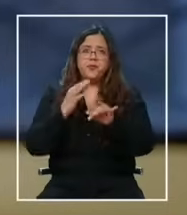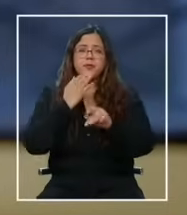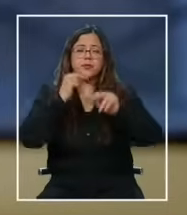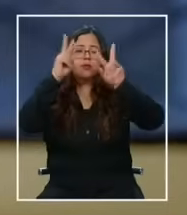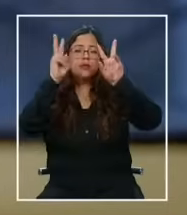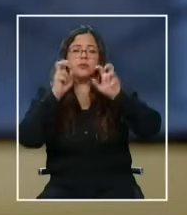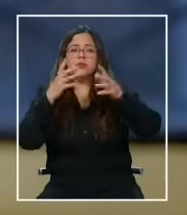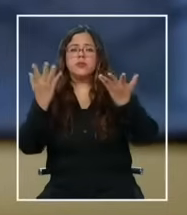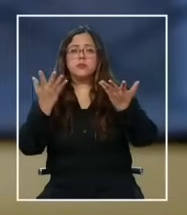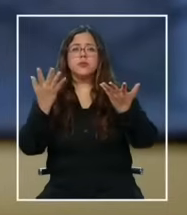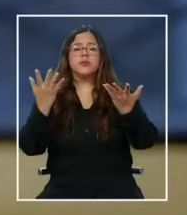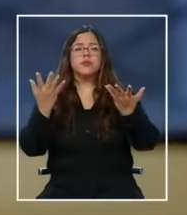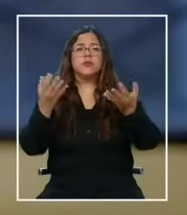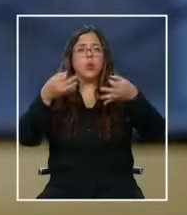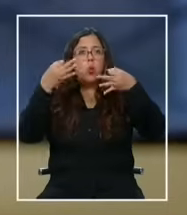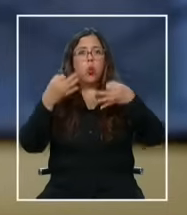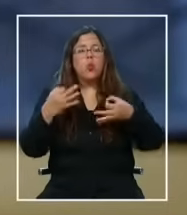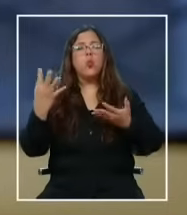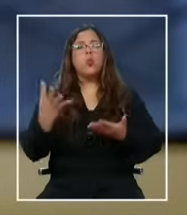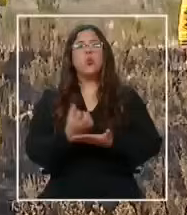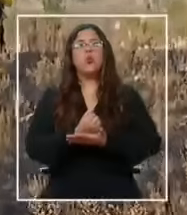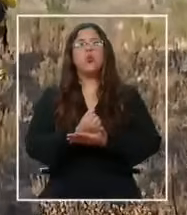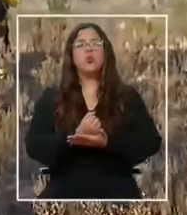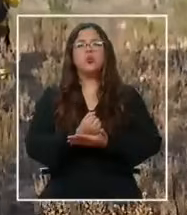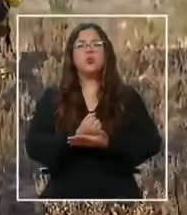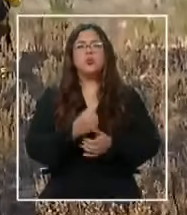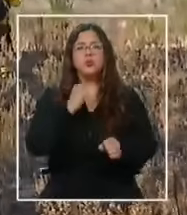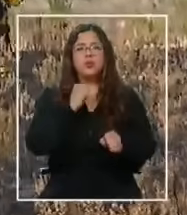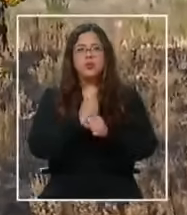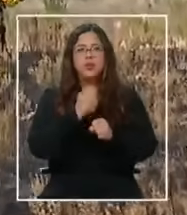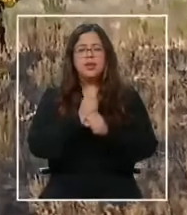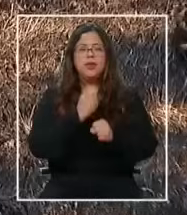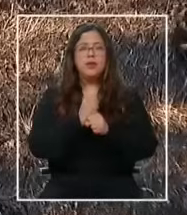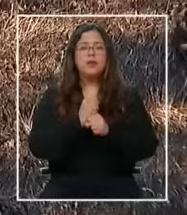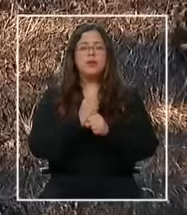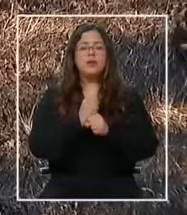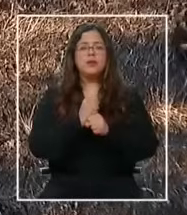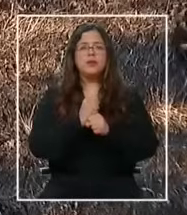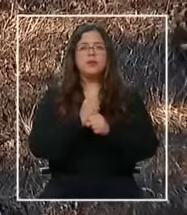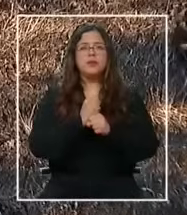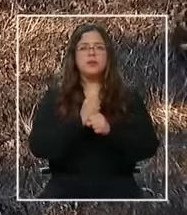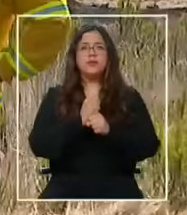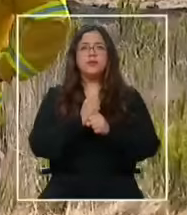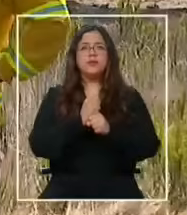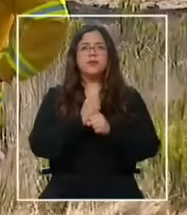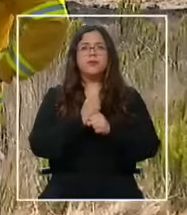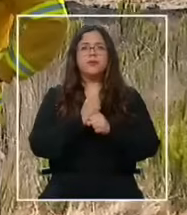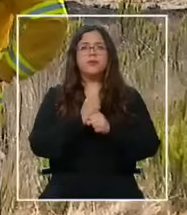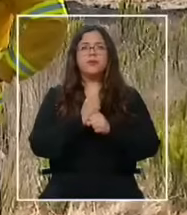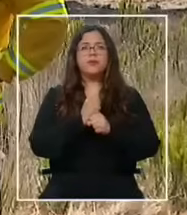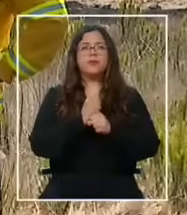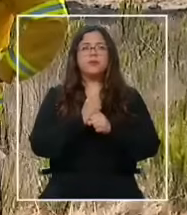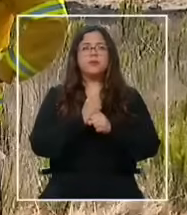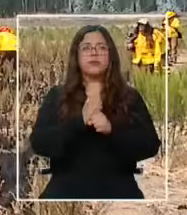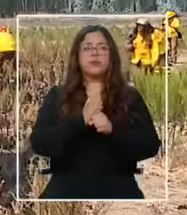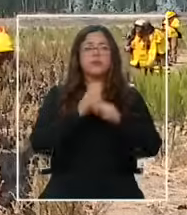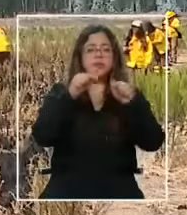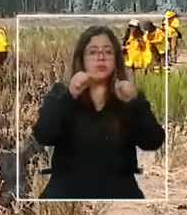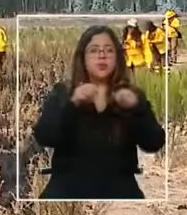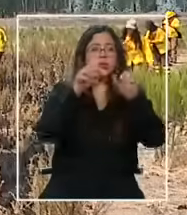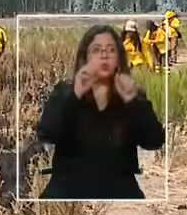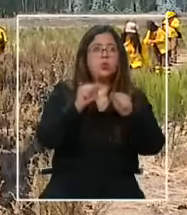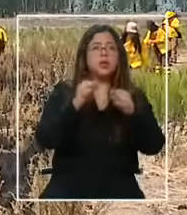justamente para lograr que eh que el trabajo en la la dinámica del trabajo se